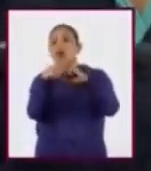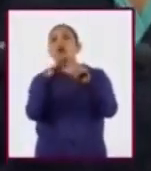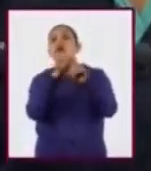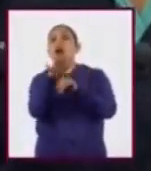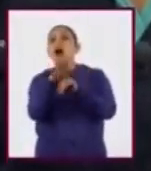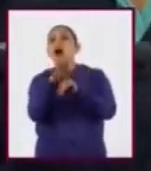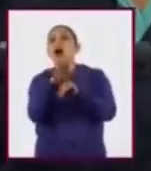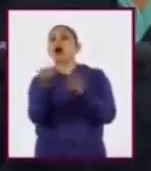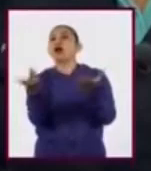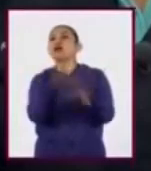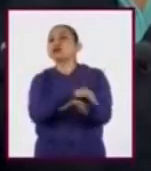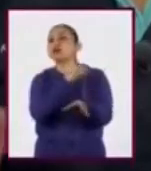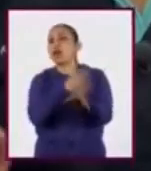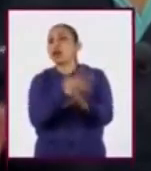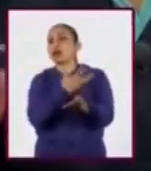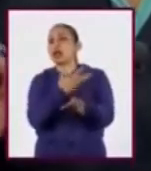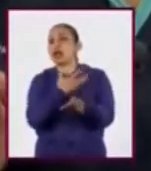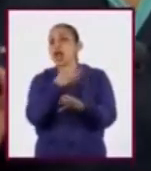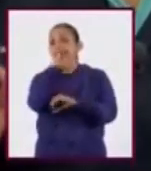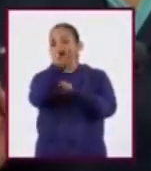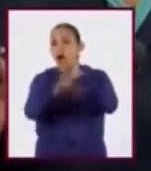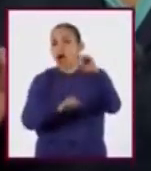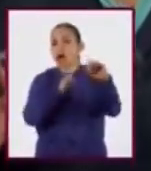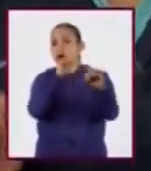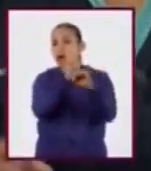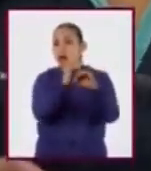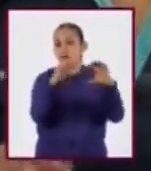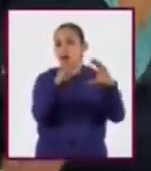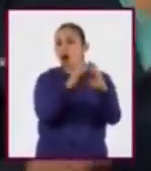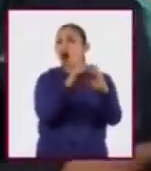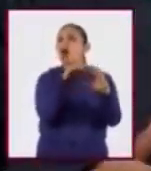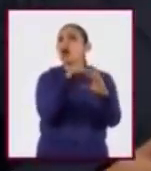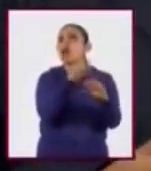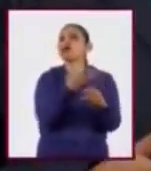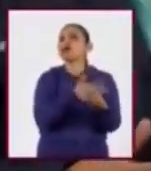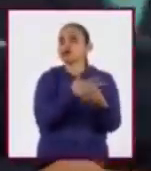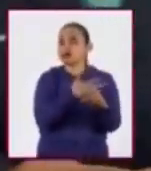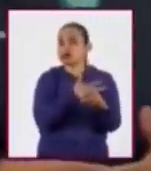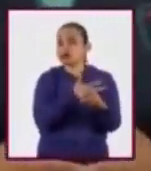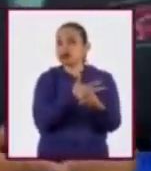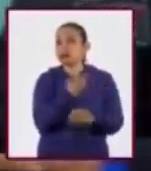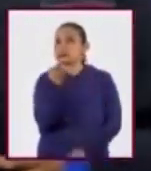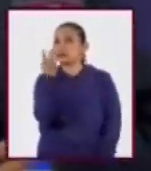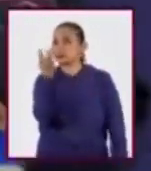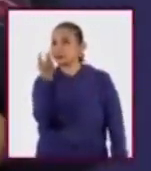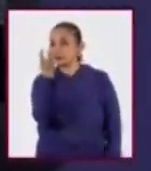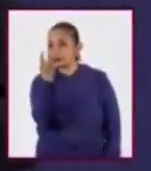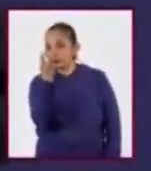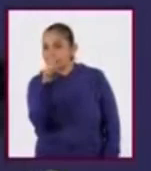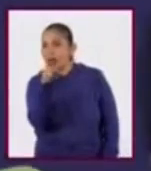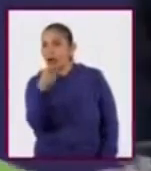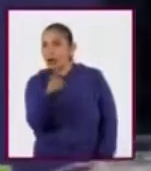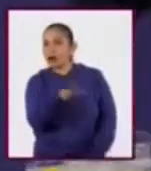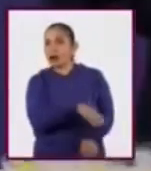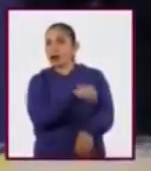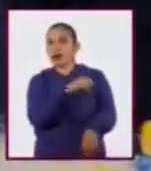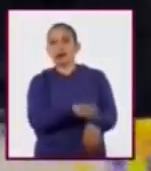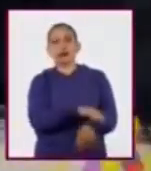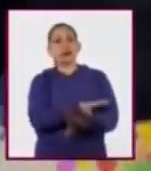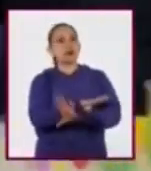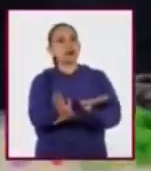carga eléctrica tienen los átomos de un elemento dado? ¡Eureka! Es una carga